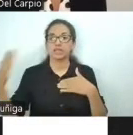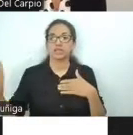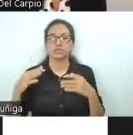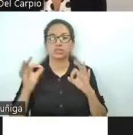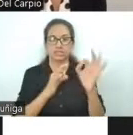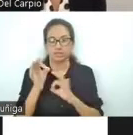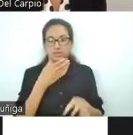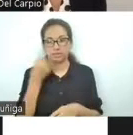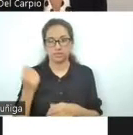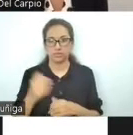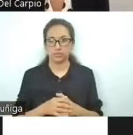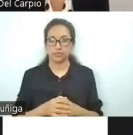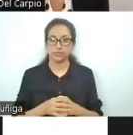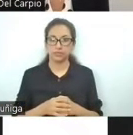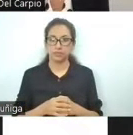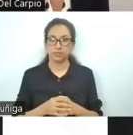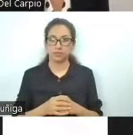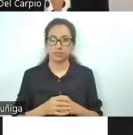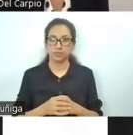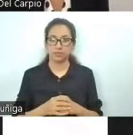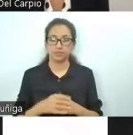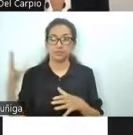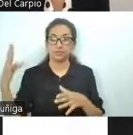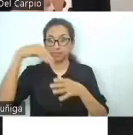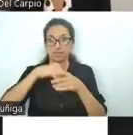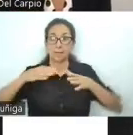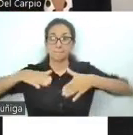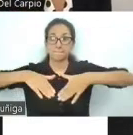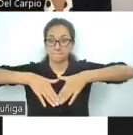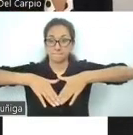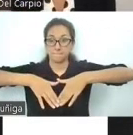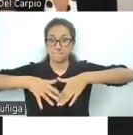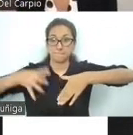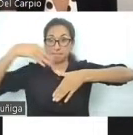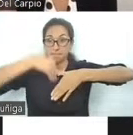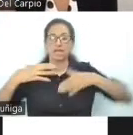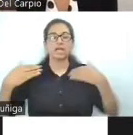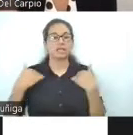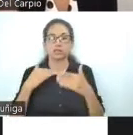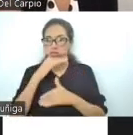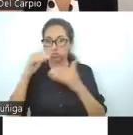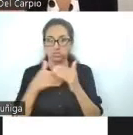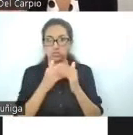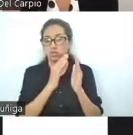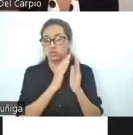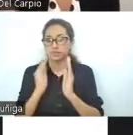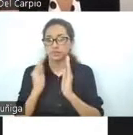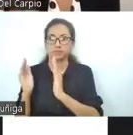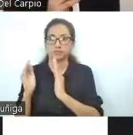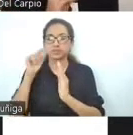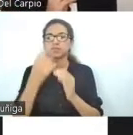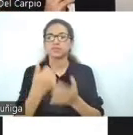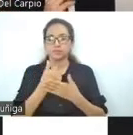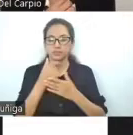condiciones que pueden afectar este pH, pero entonces dentro de la vagina está todo creado para que esto nos